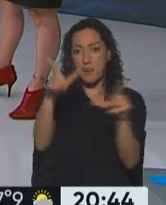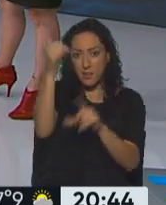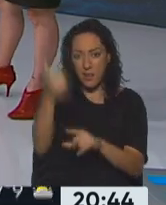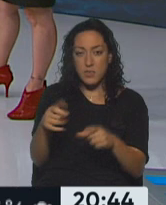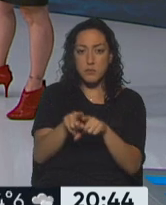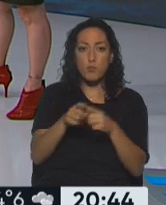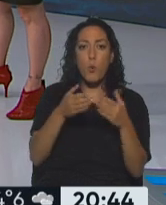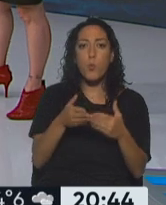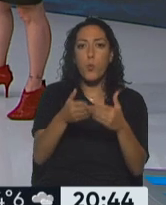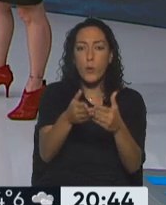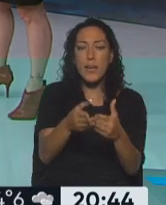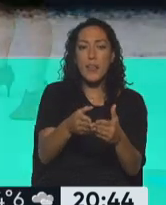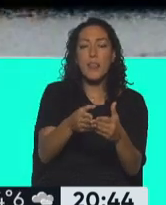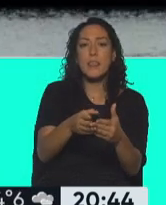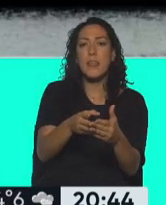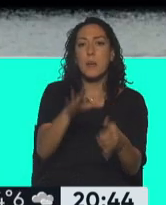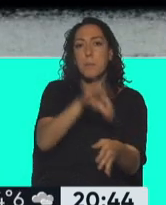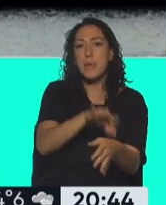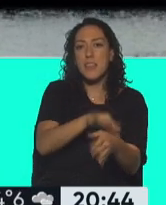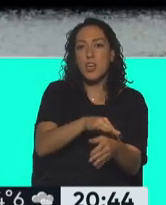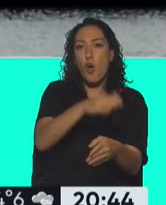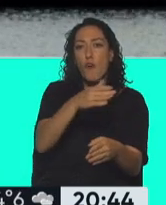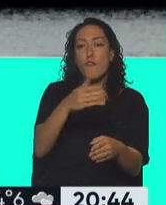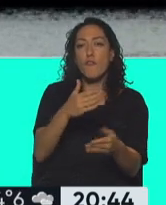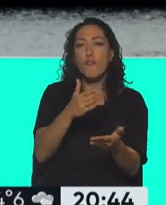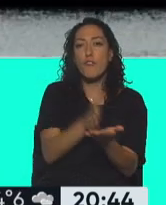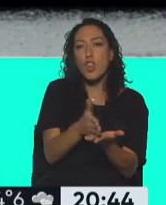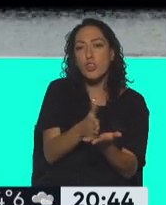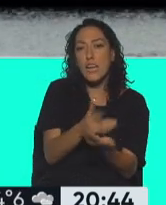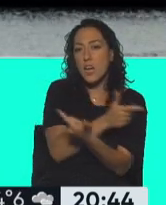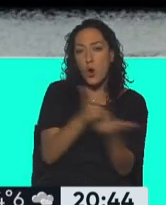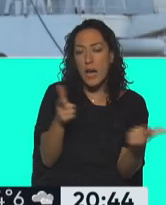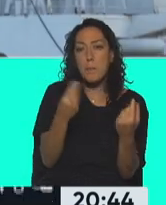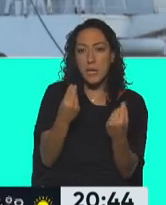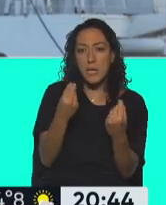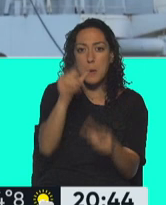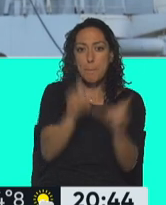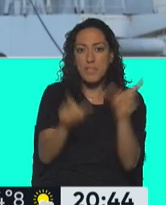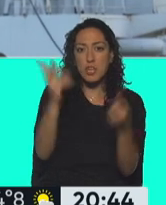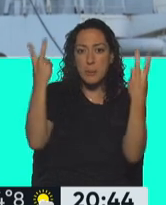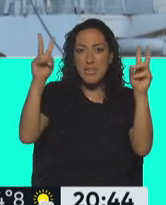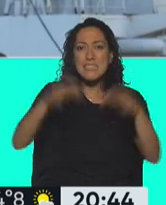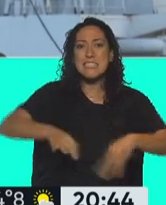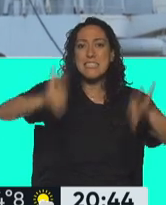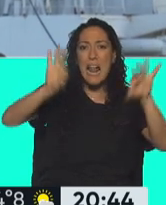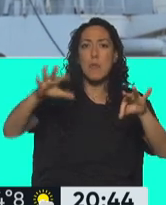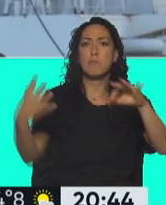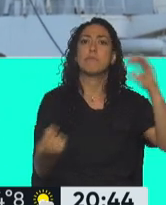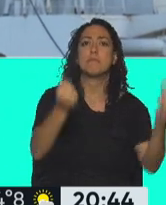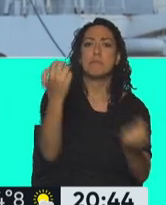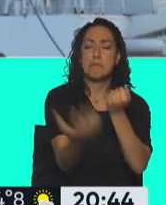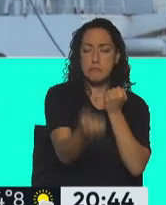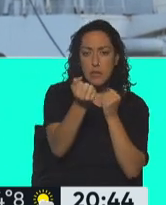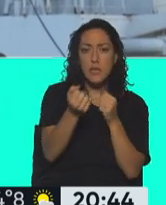del buque de Médicos Sin Frontera, que lo que hacen básicamente es intentar rescatar a estos migrantes que se van sobre todo